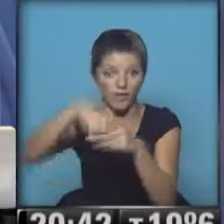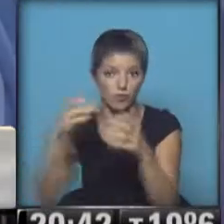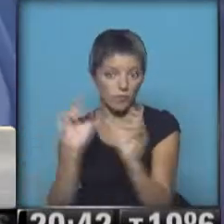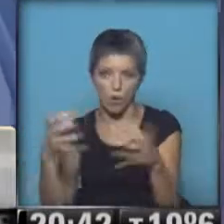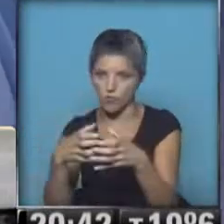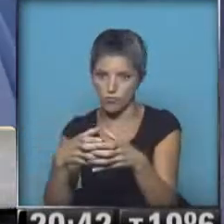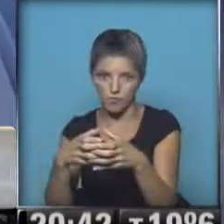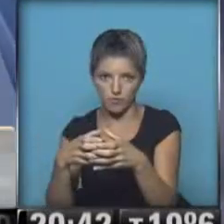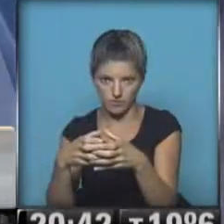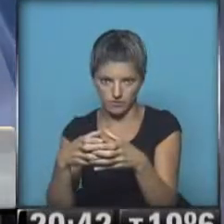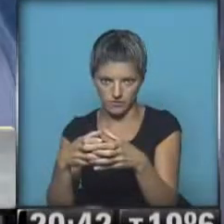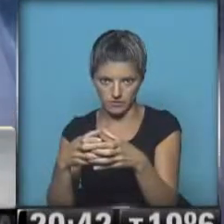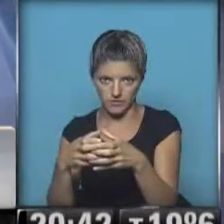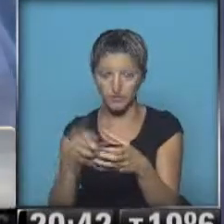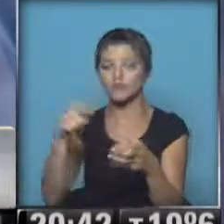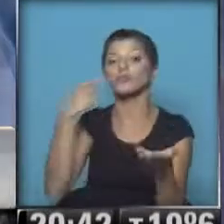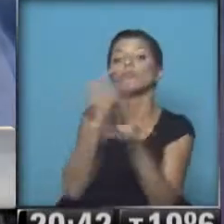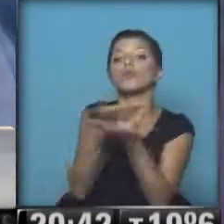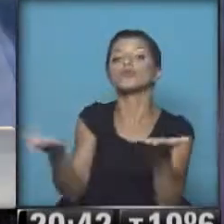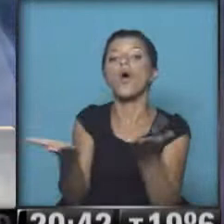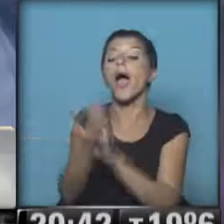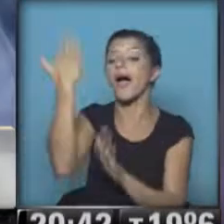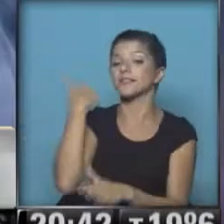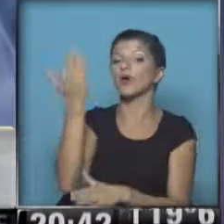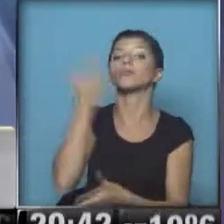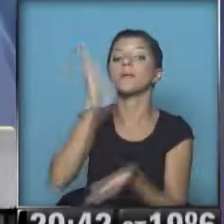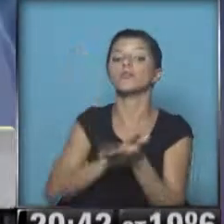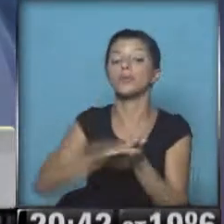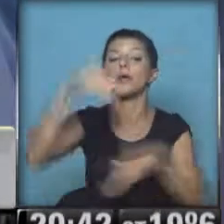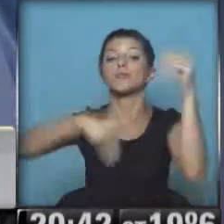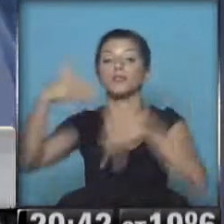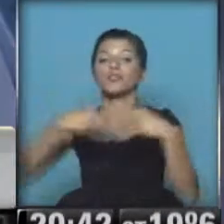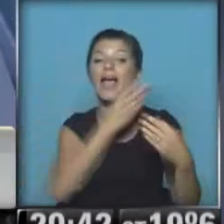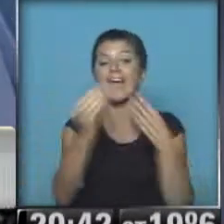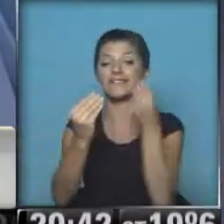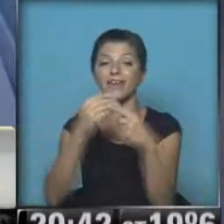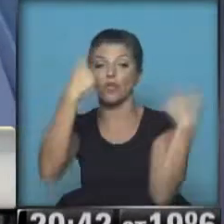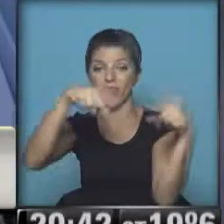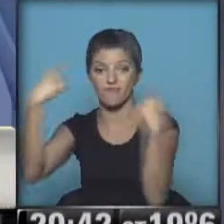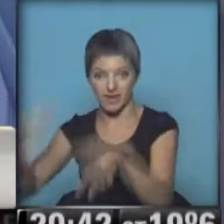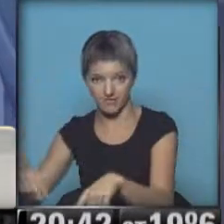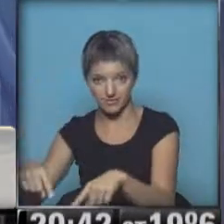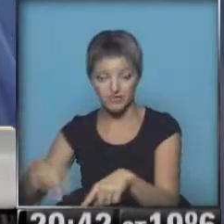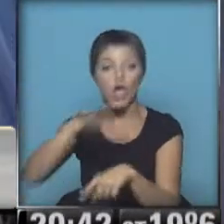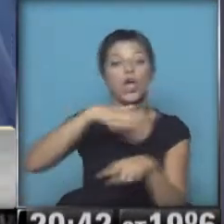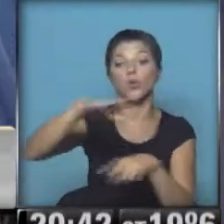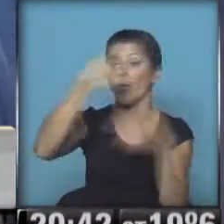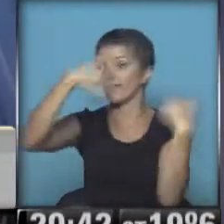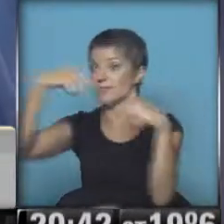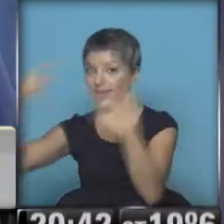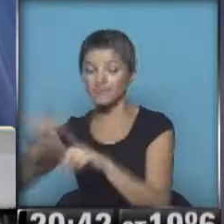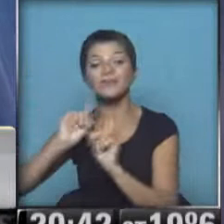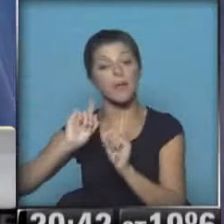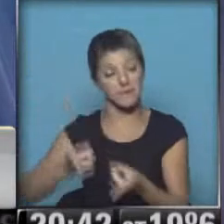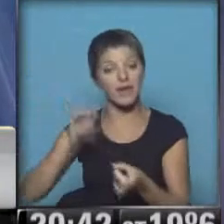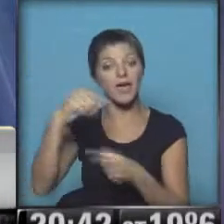innegable, salieron a la luz cuando se planteaba la elección de los diferentes candidatos en las diferentes ciudades. Esto involucraba